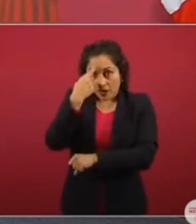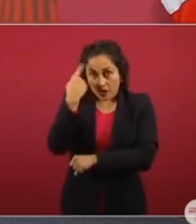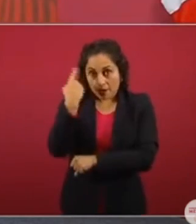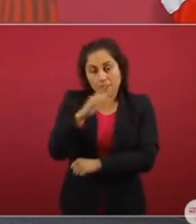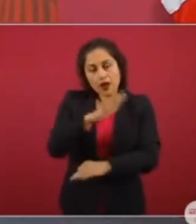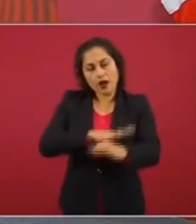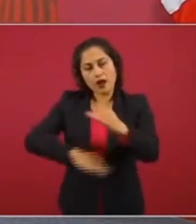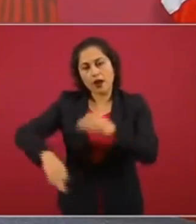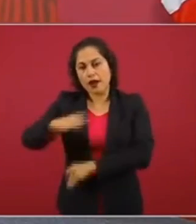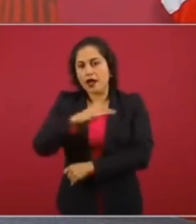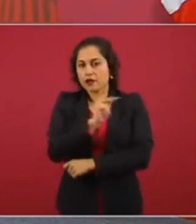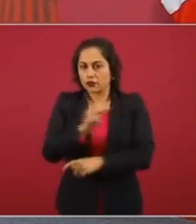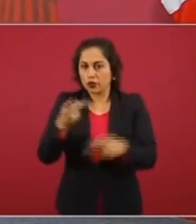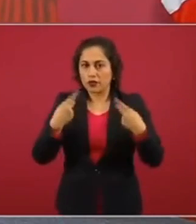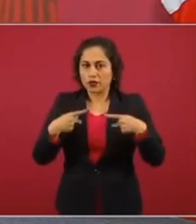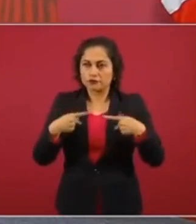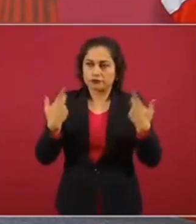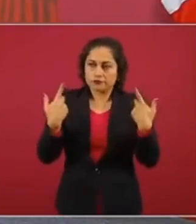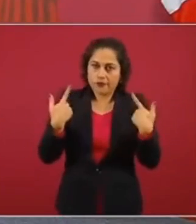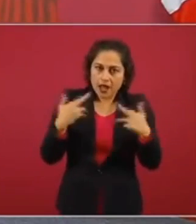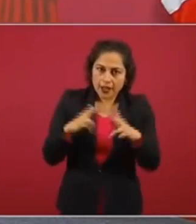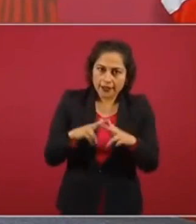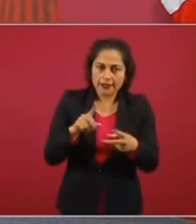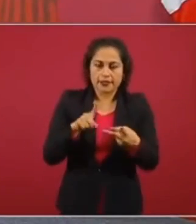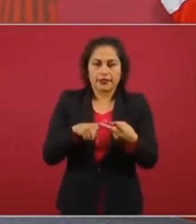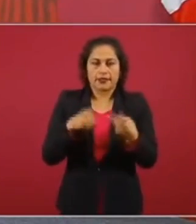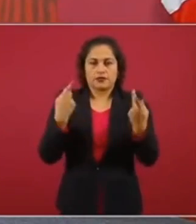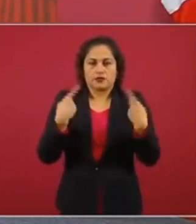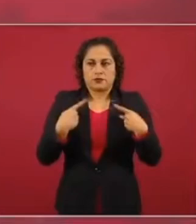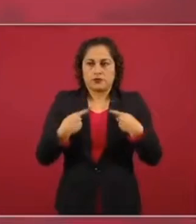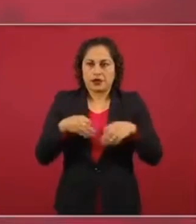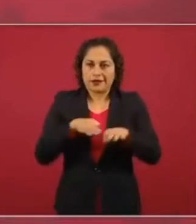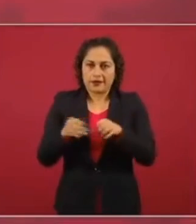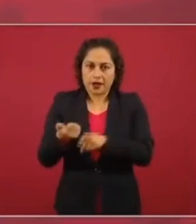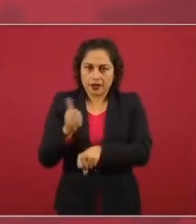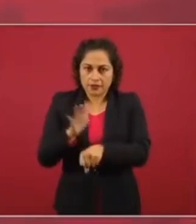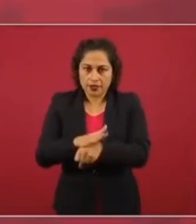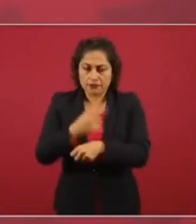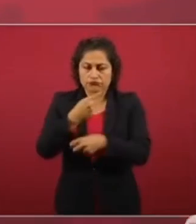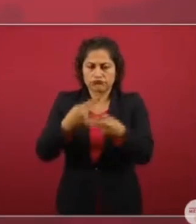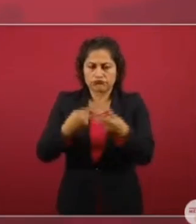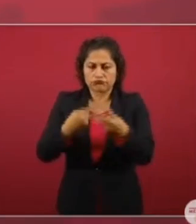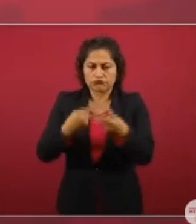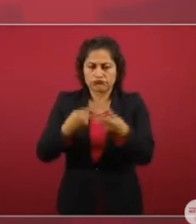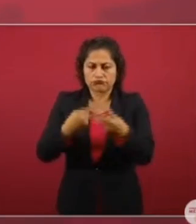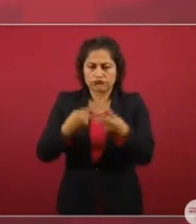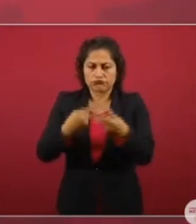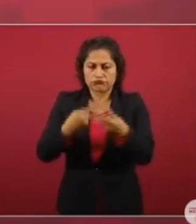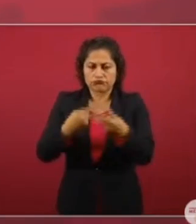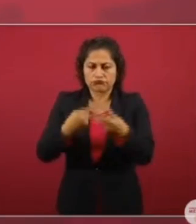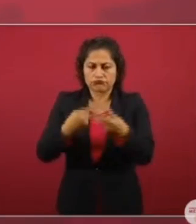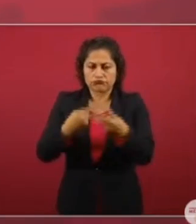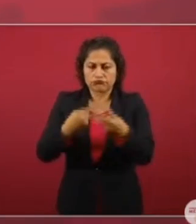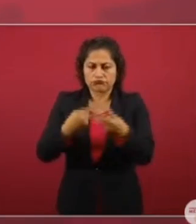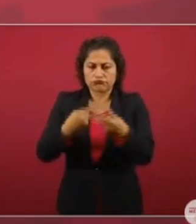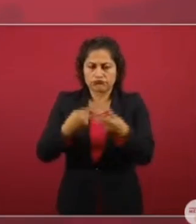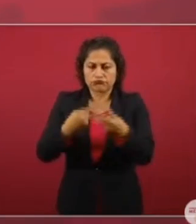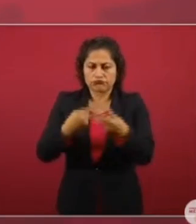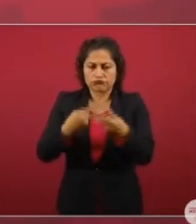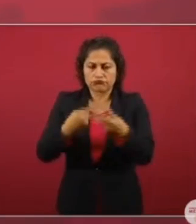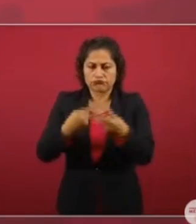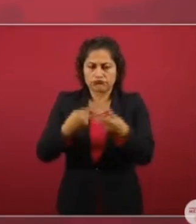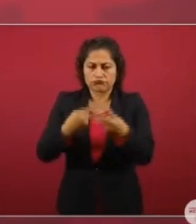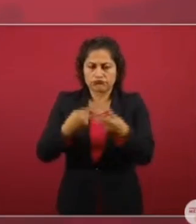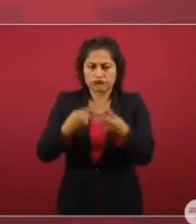profesores y profesoras, de personal administrativo, de todo el sistema educativo nacional. Ok, entonces